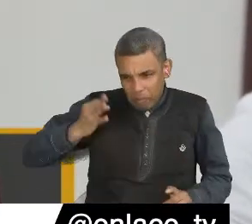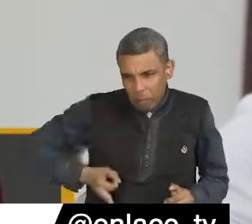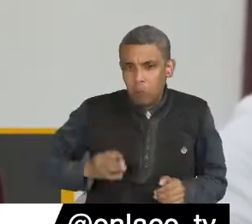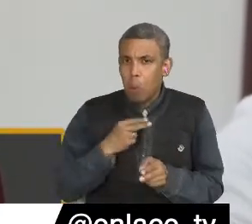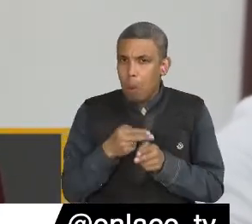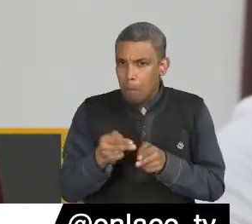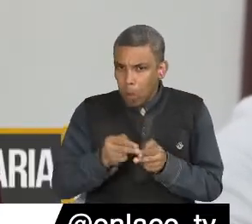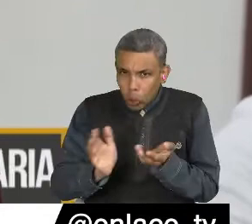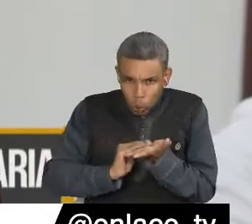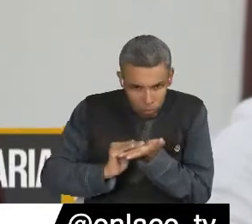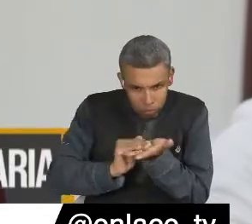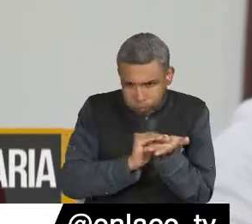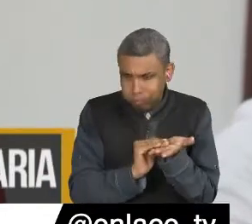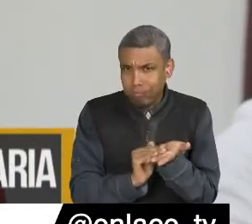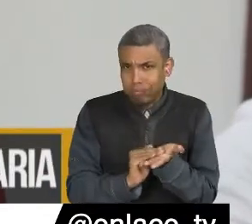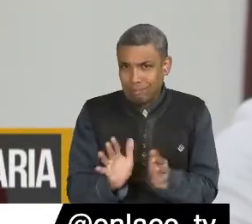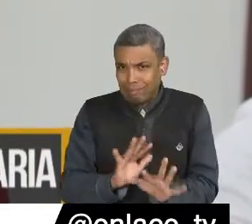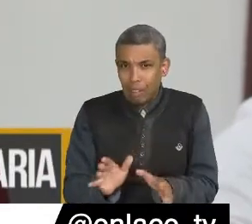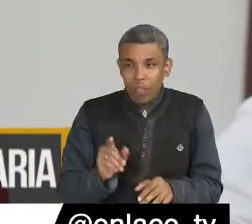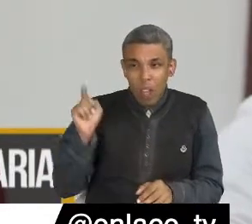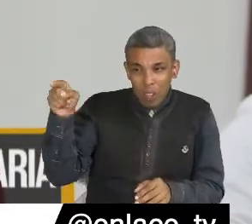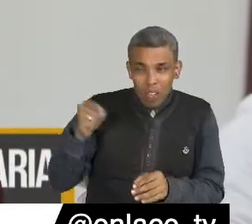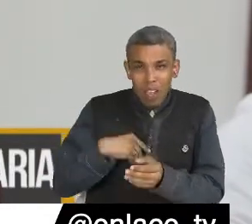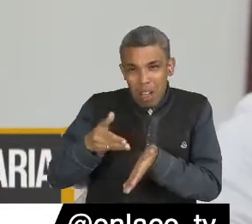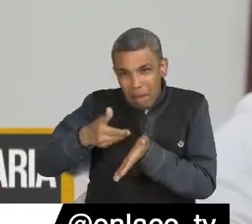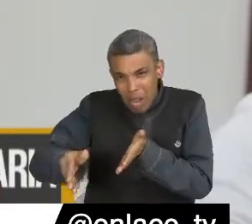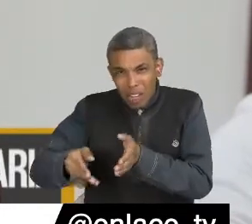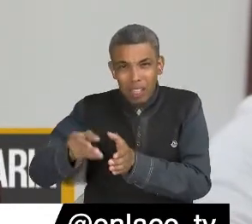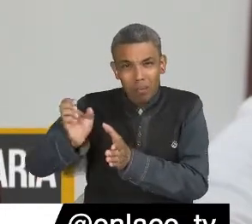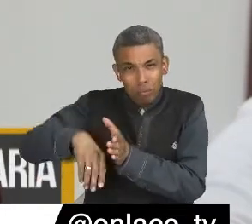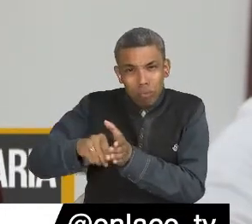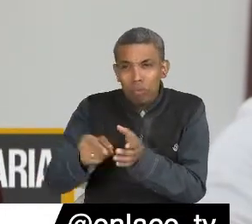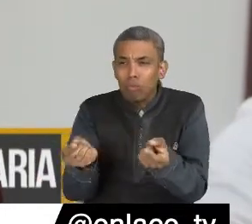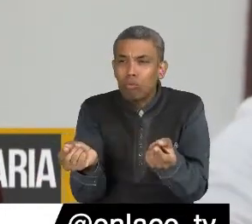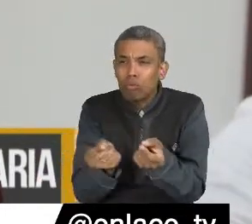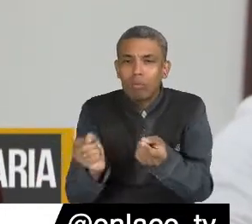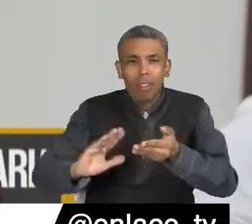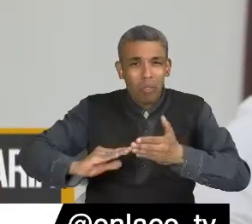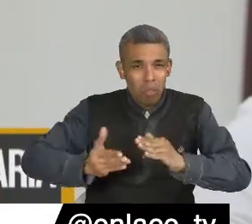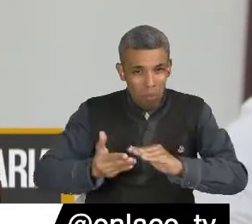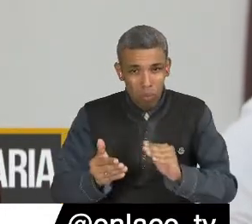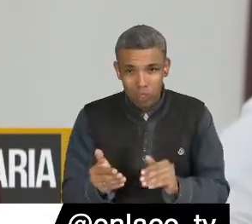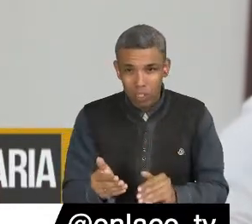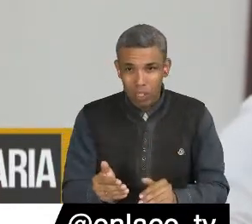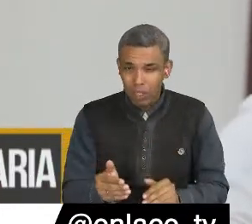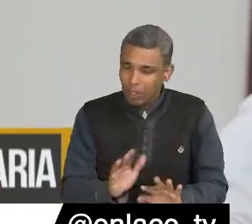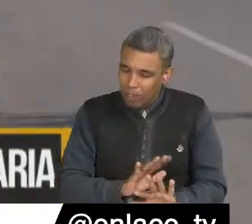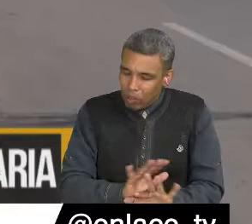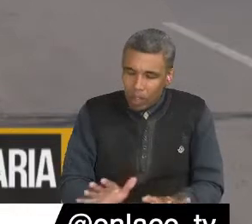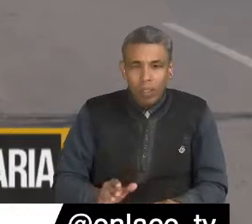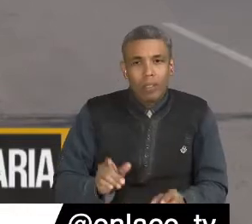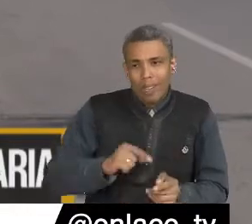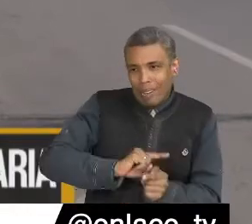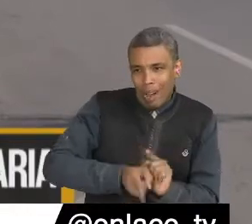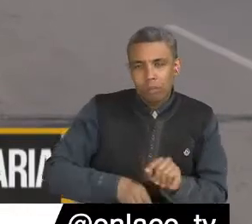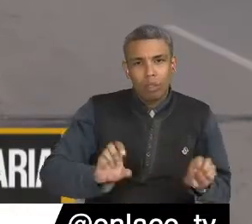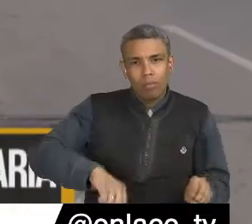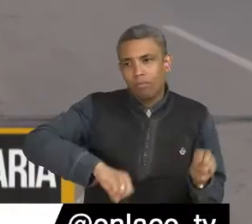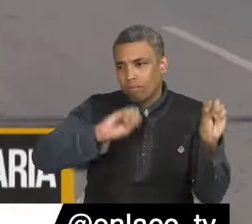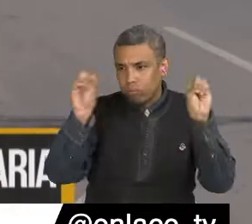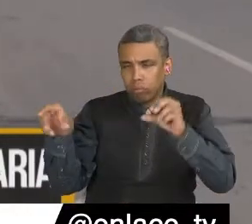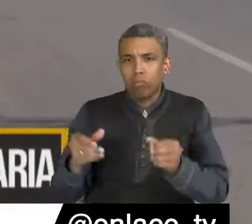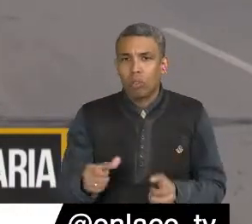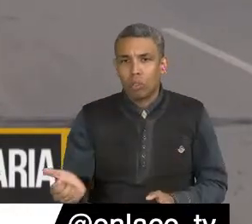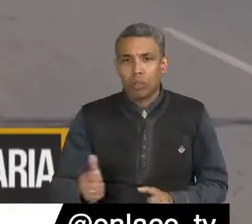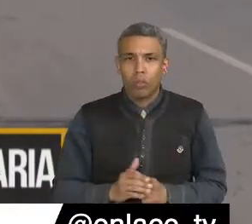para buscar un nuevo sitio que se pueda licenciar para disponer la basura de Barranca Bermeja. Lo cierto es que el municipio